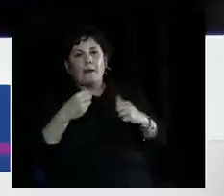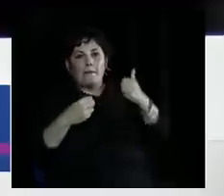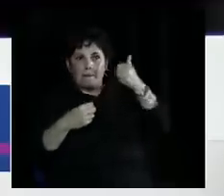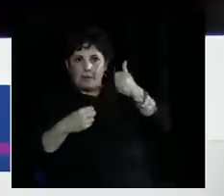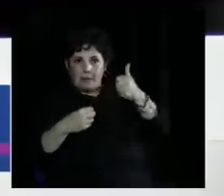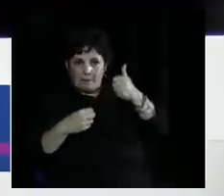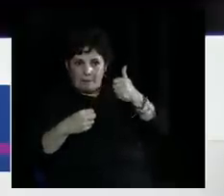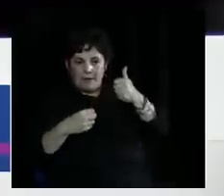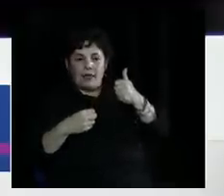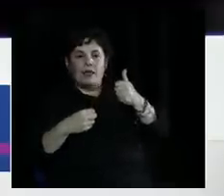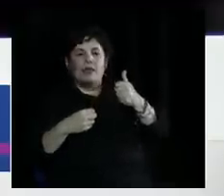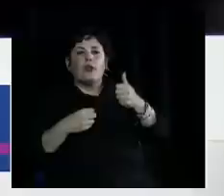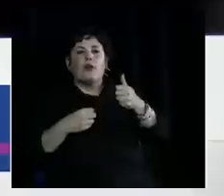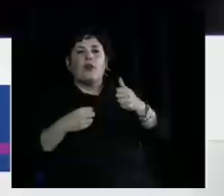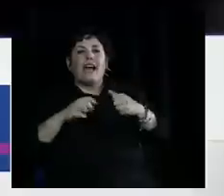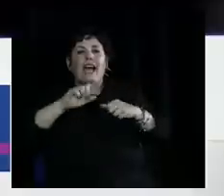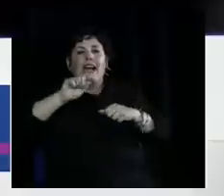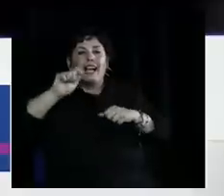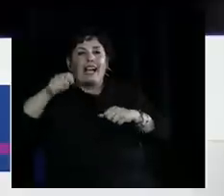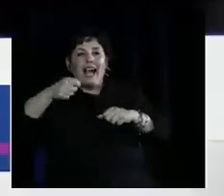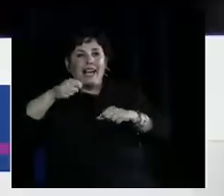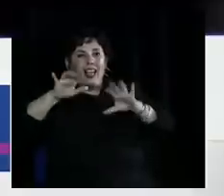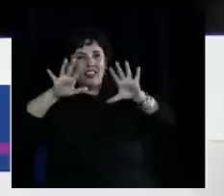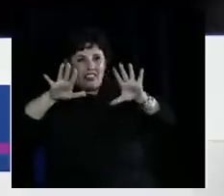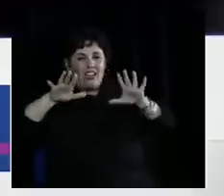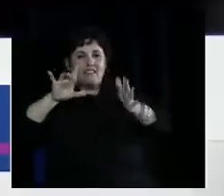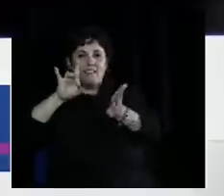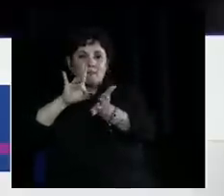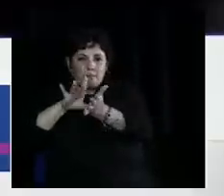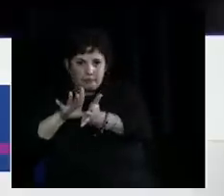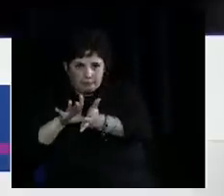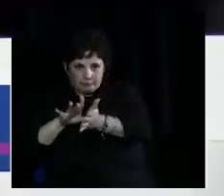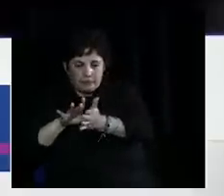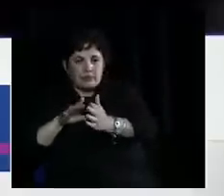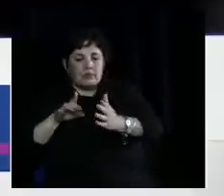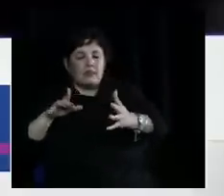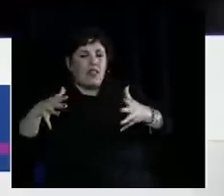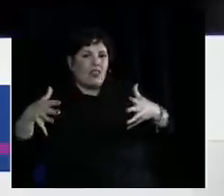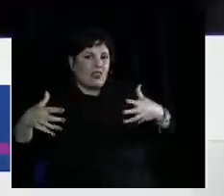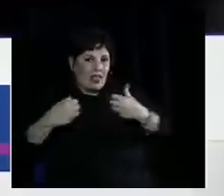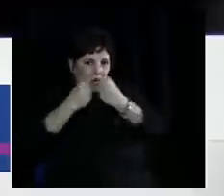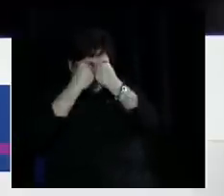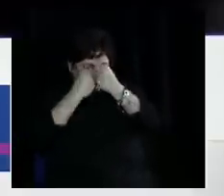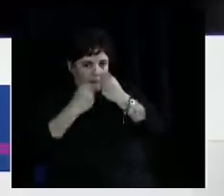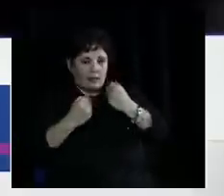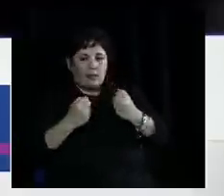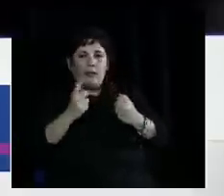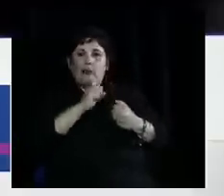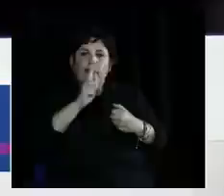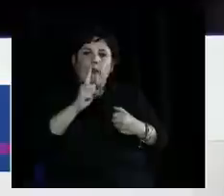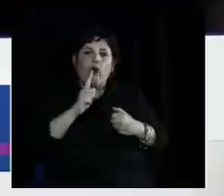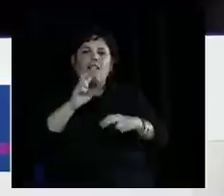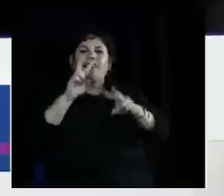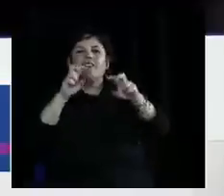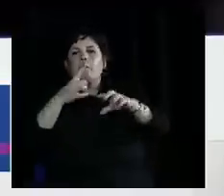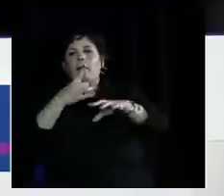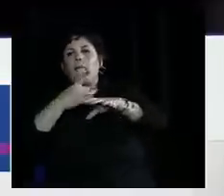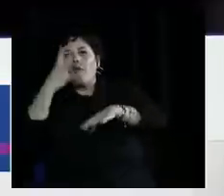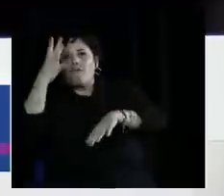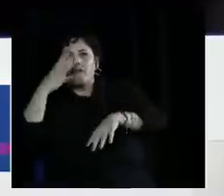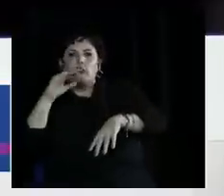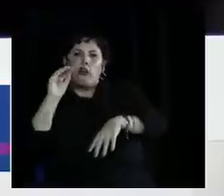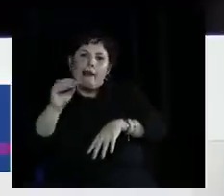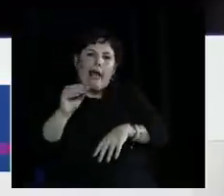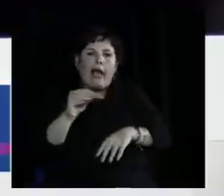lugar, la desvinculación había ocurrido de manera inesperada, sin que hubiera motivos profesionales que